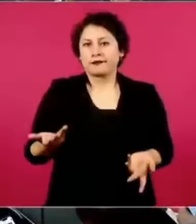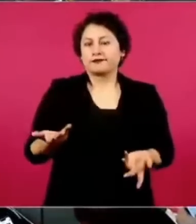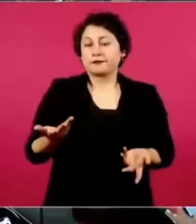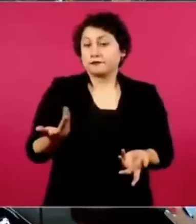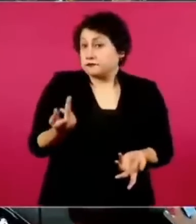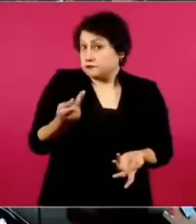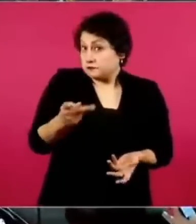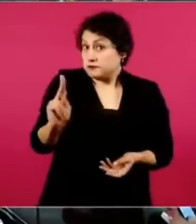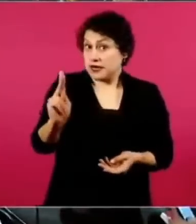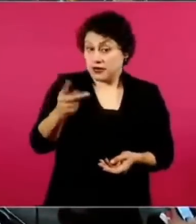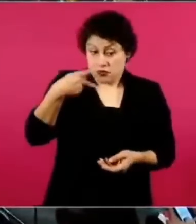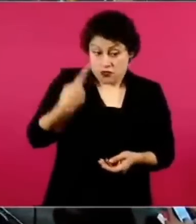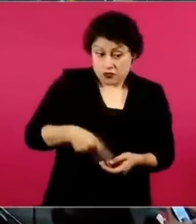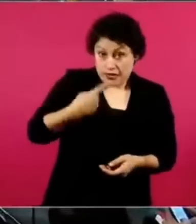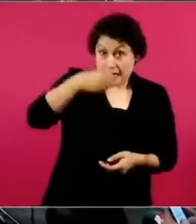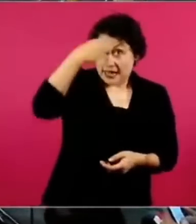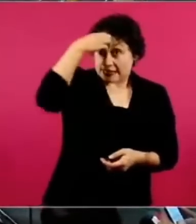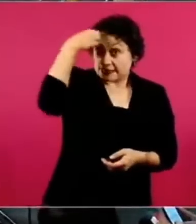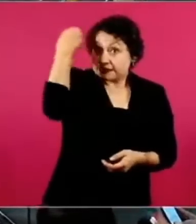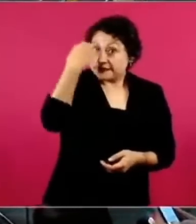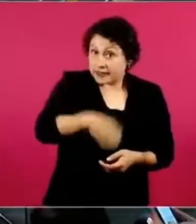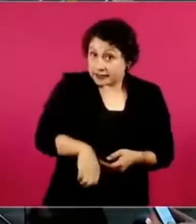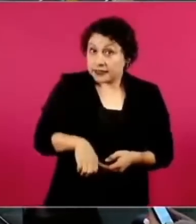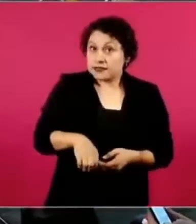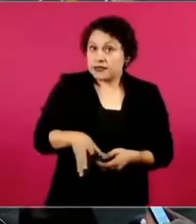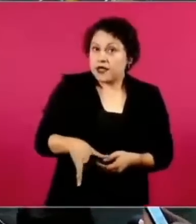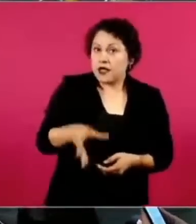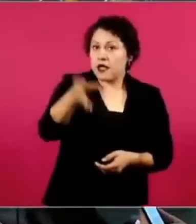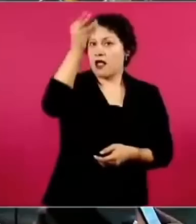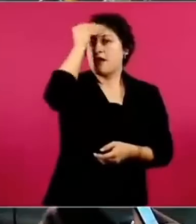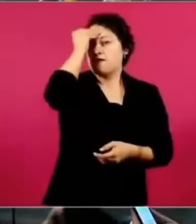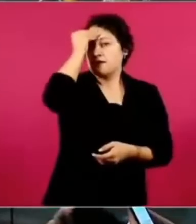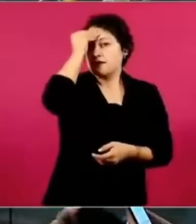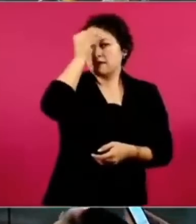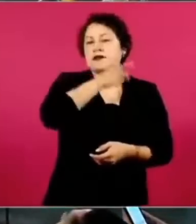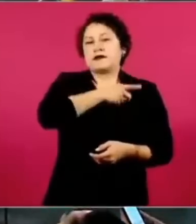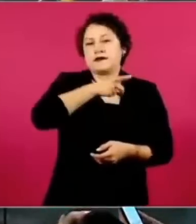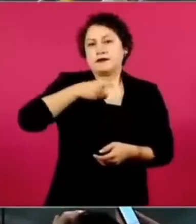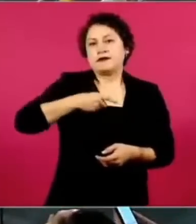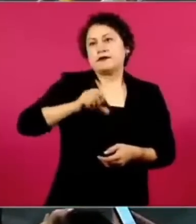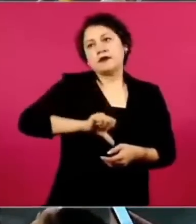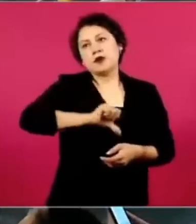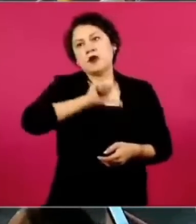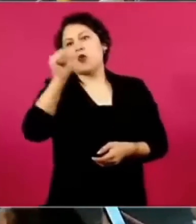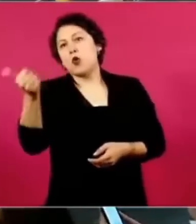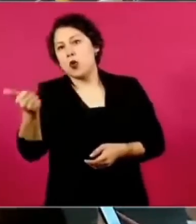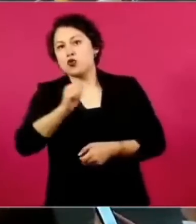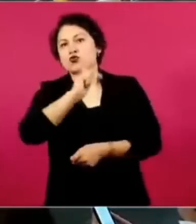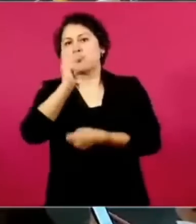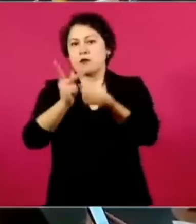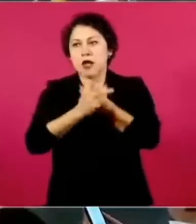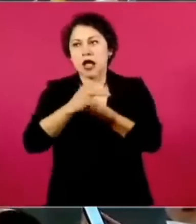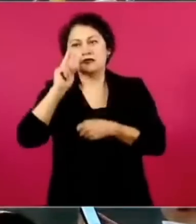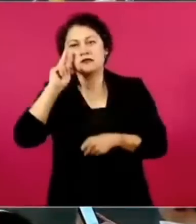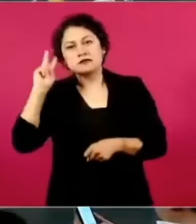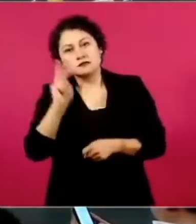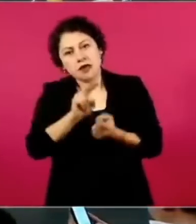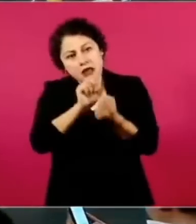para que se consolide en los países, se